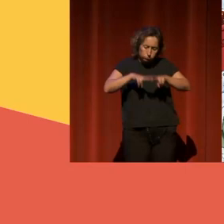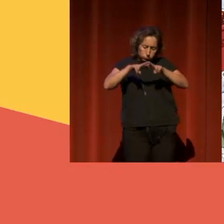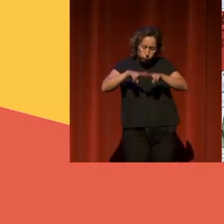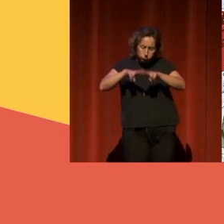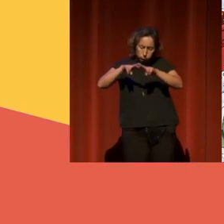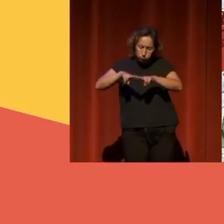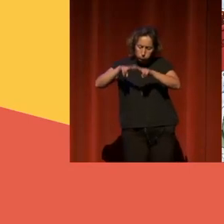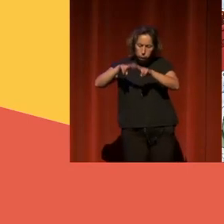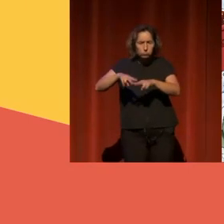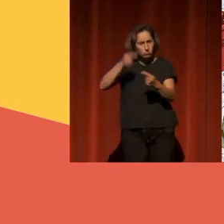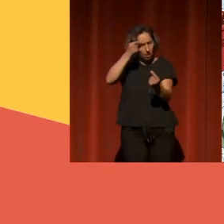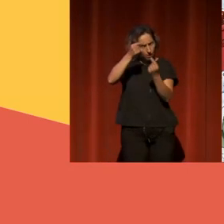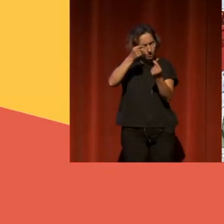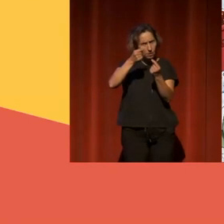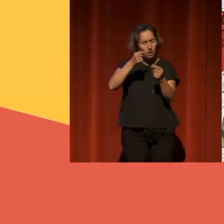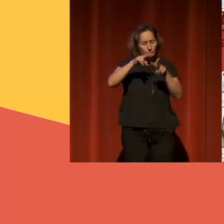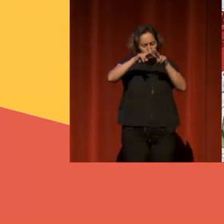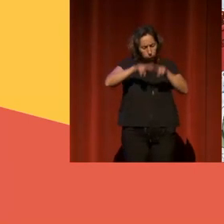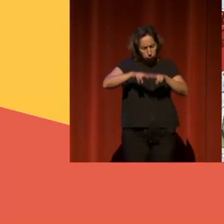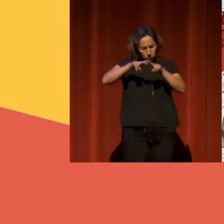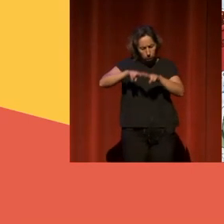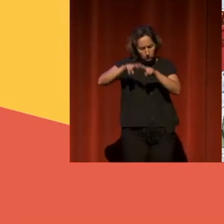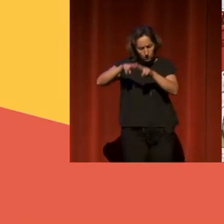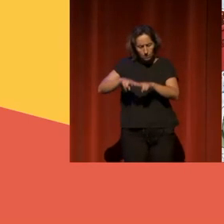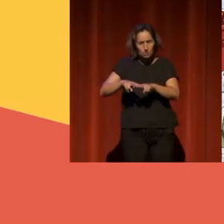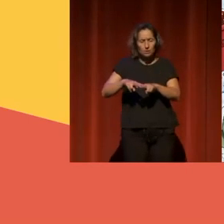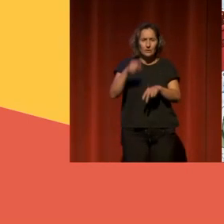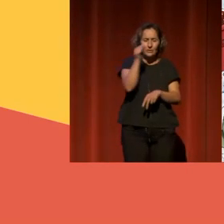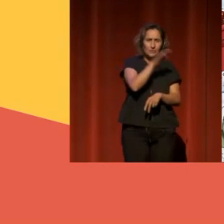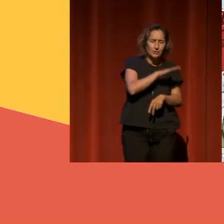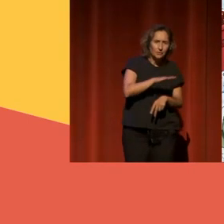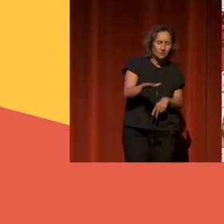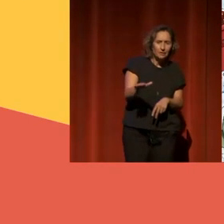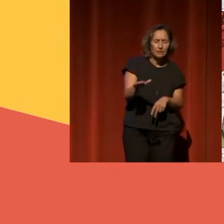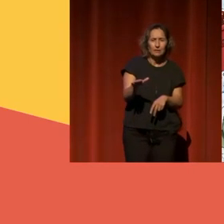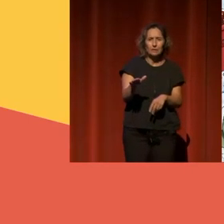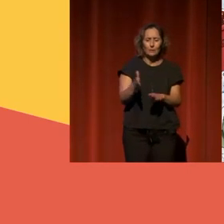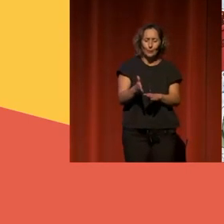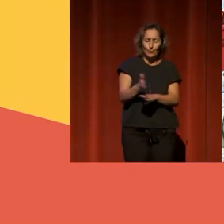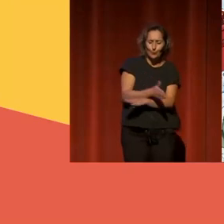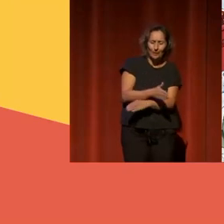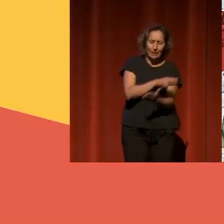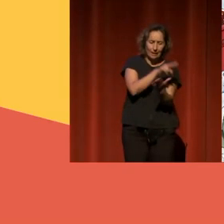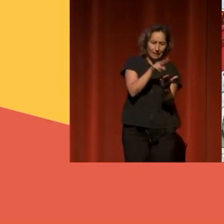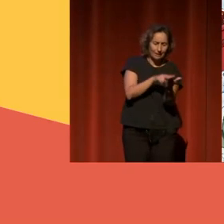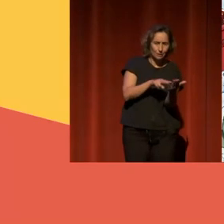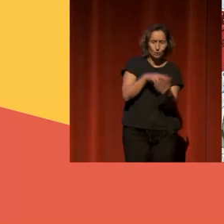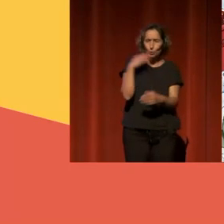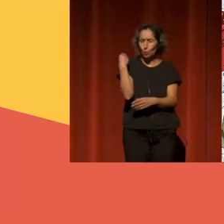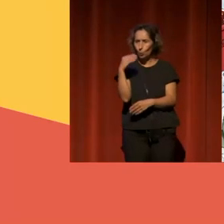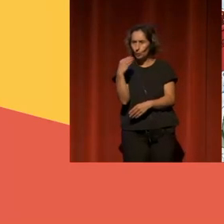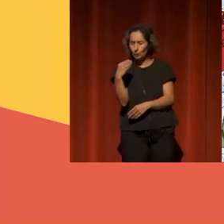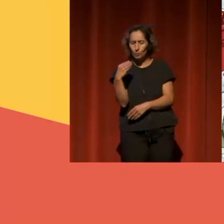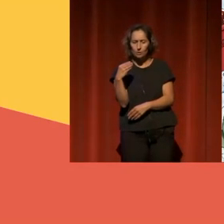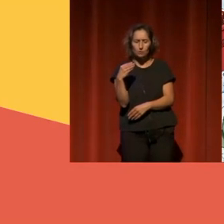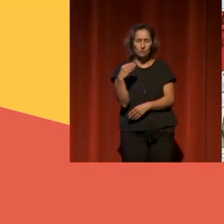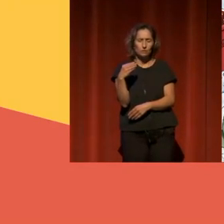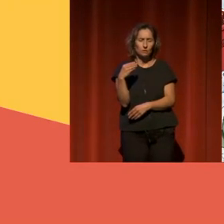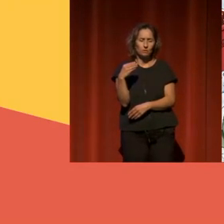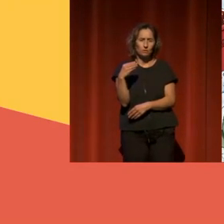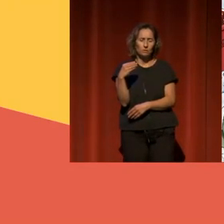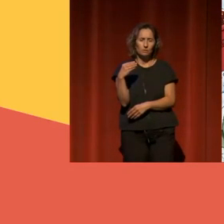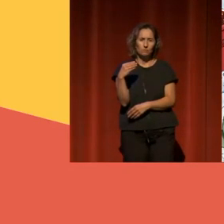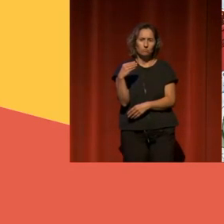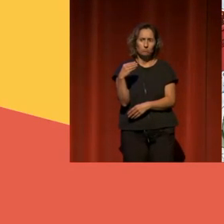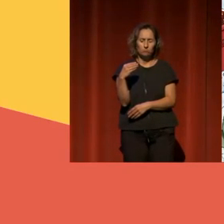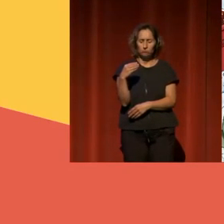colecciones minuciosamente, tanto las colecciones infantiles, las colecciones de prelectores, las colecciones juveniles, para ver